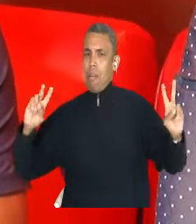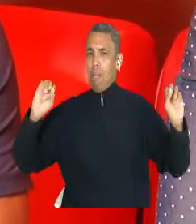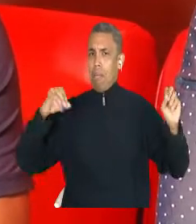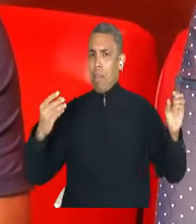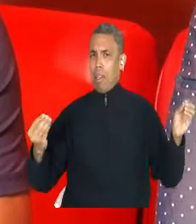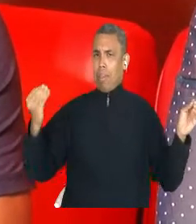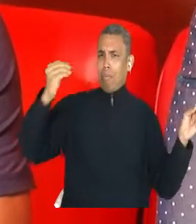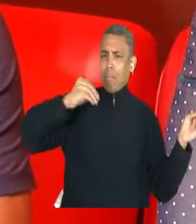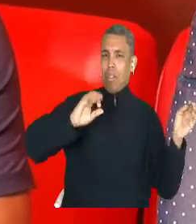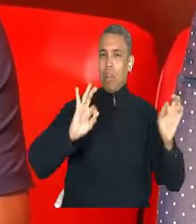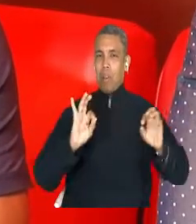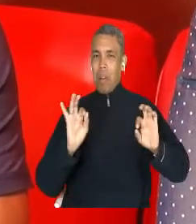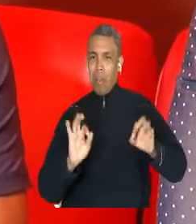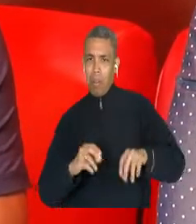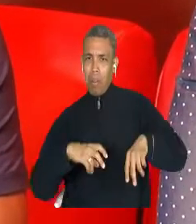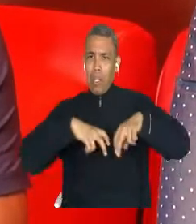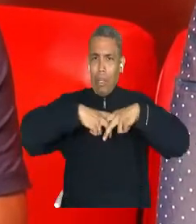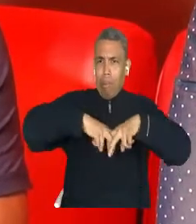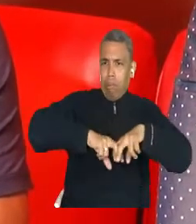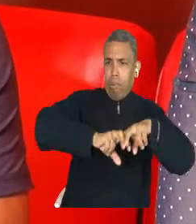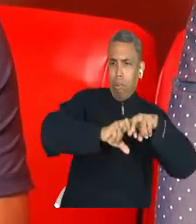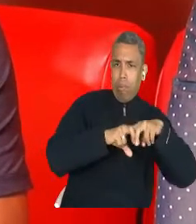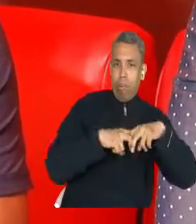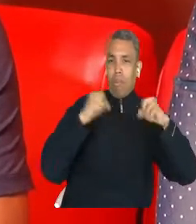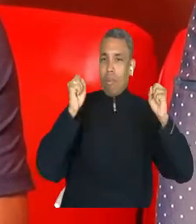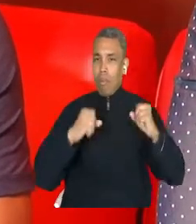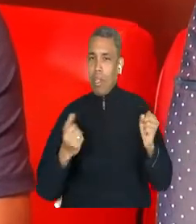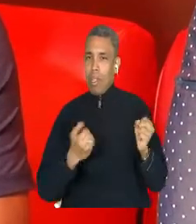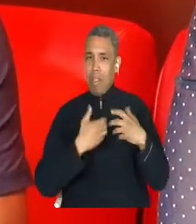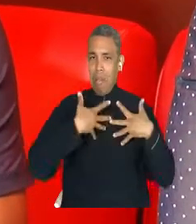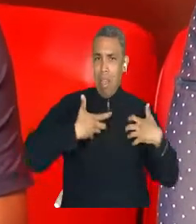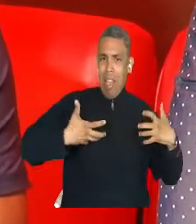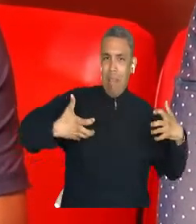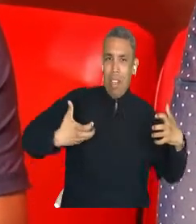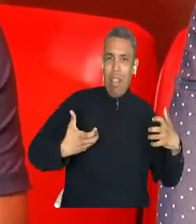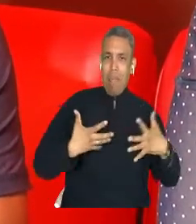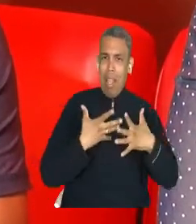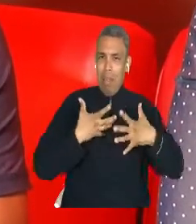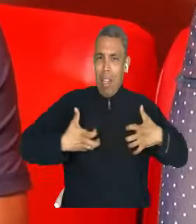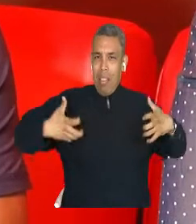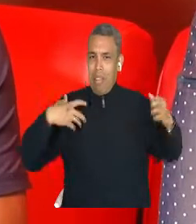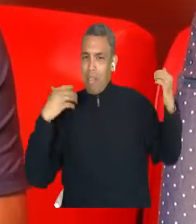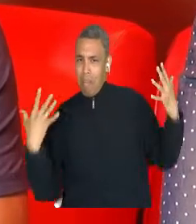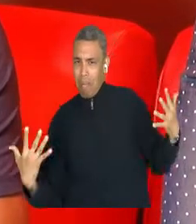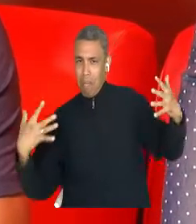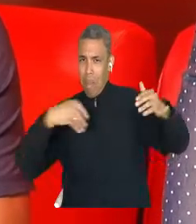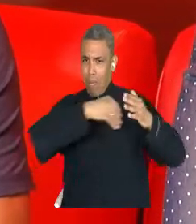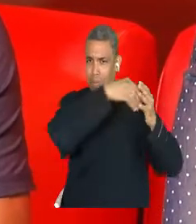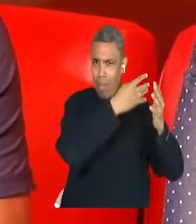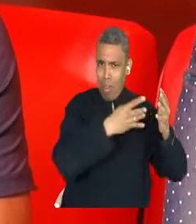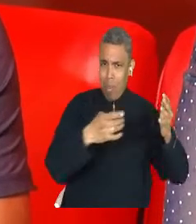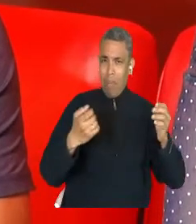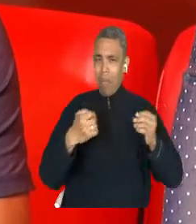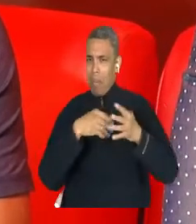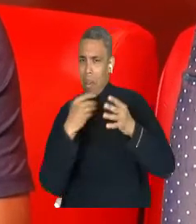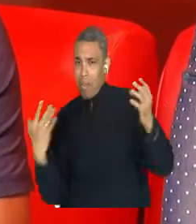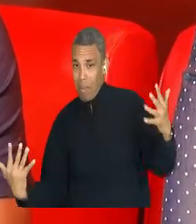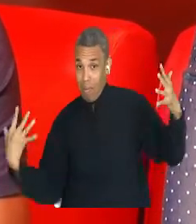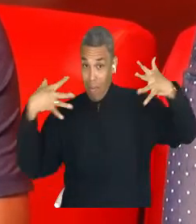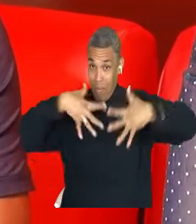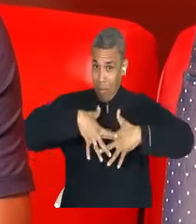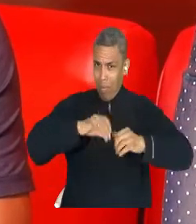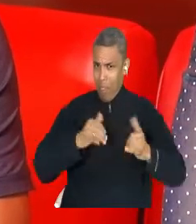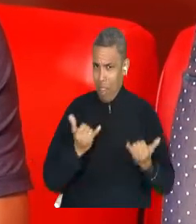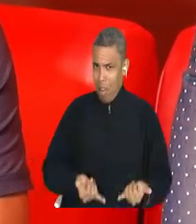funciones con champeta. Esta canción contiene todo esto, obviamente con un sello muy personal, que pues en el trabajo que se realizó